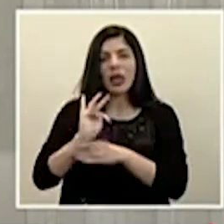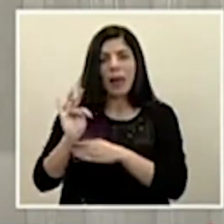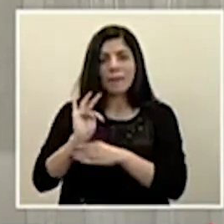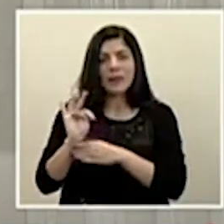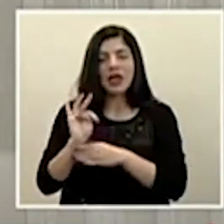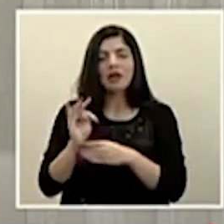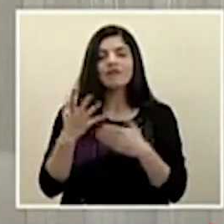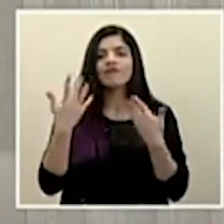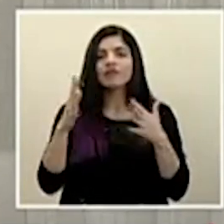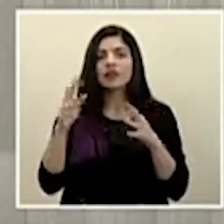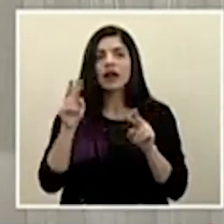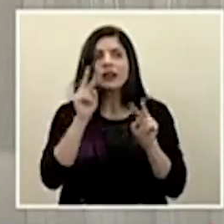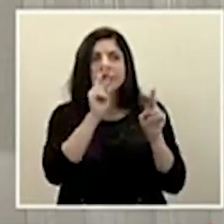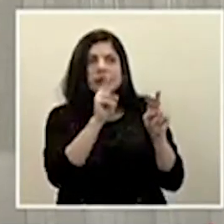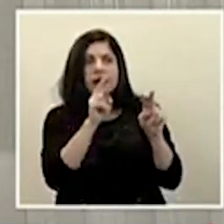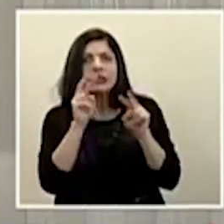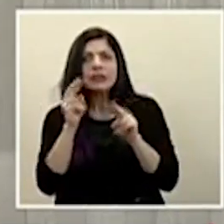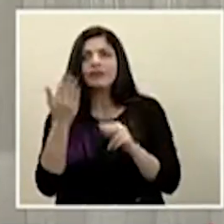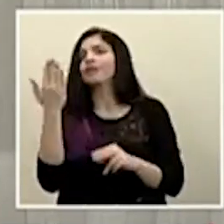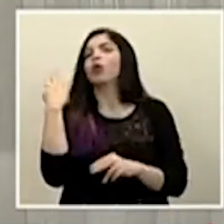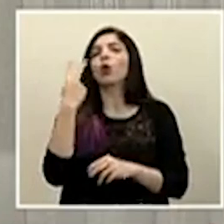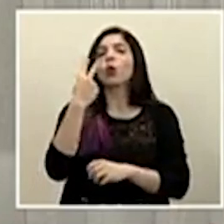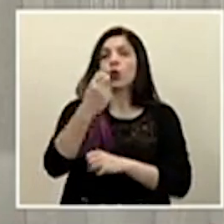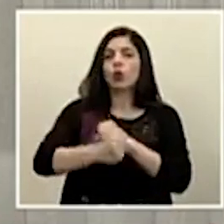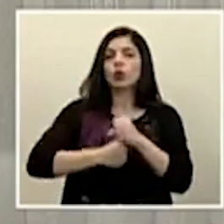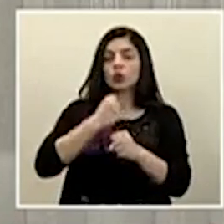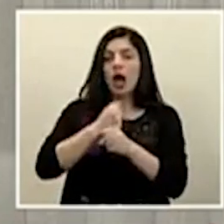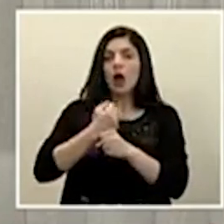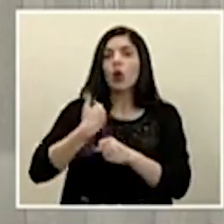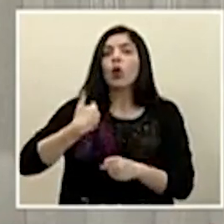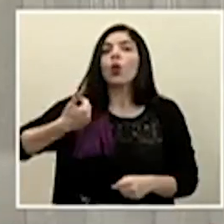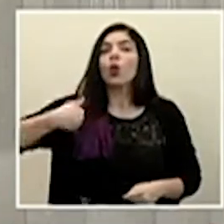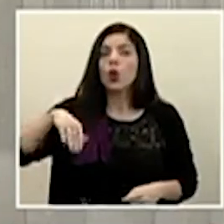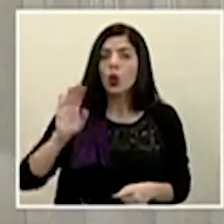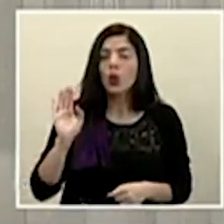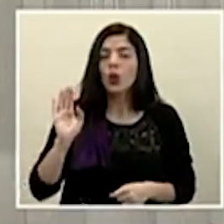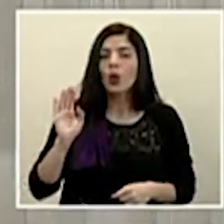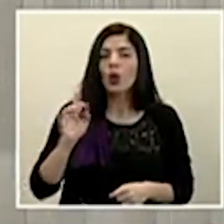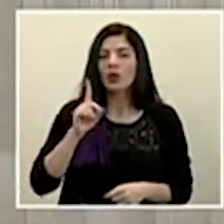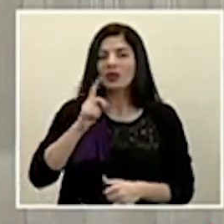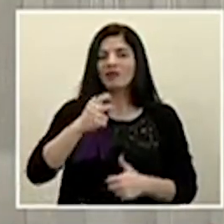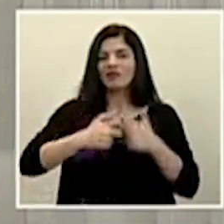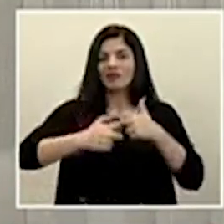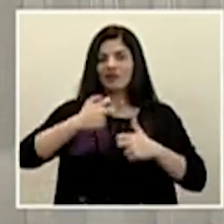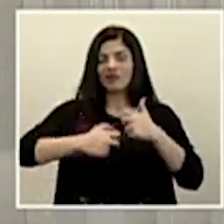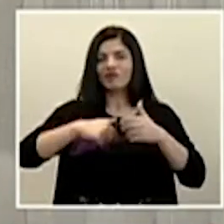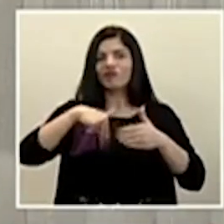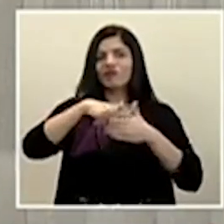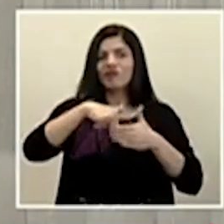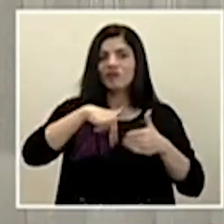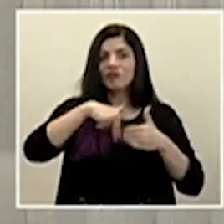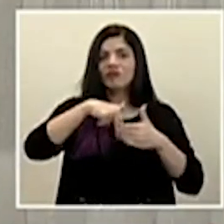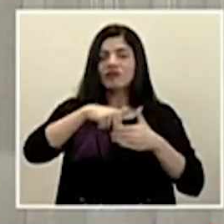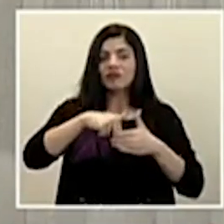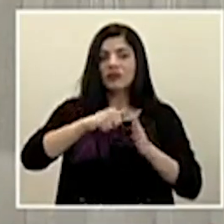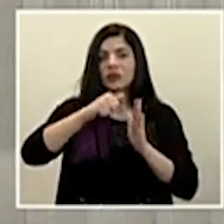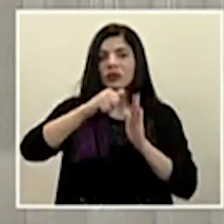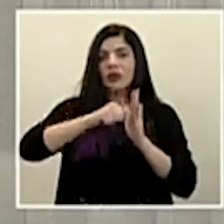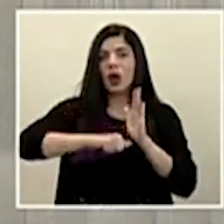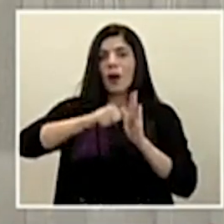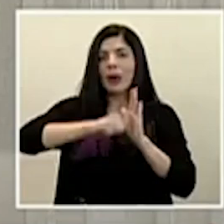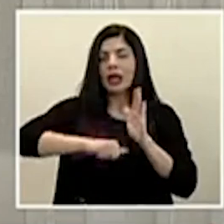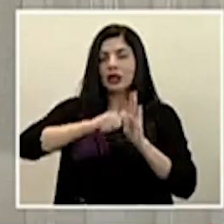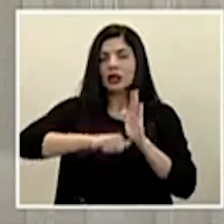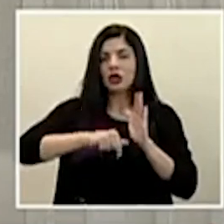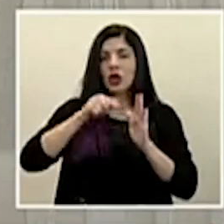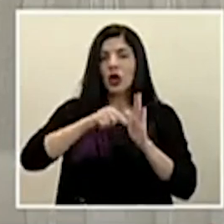visto hace 2 años, tuvimos una dificultad en la salida de operación